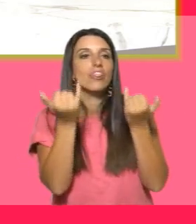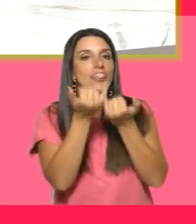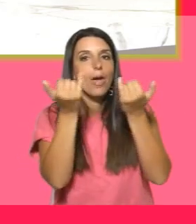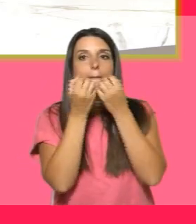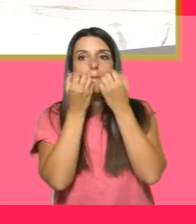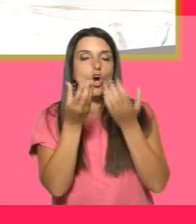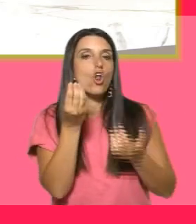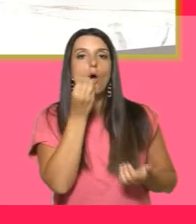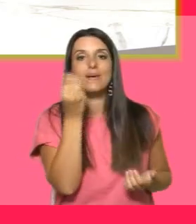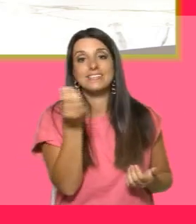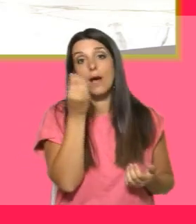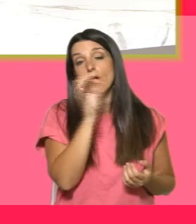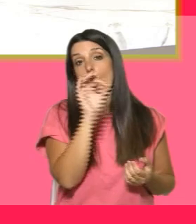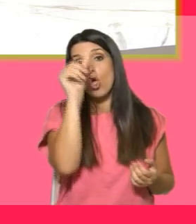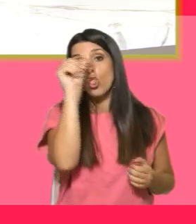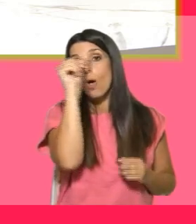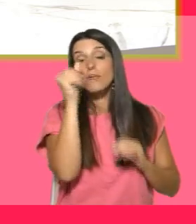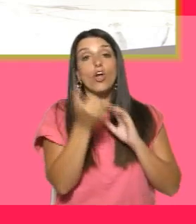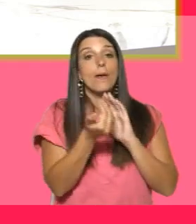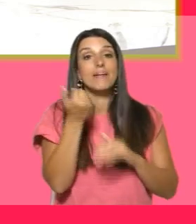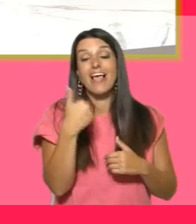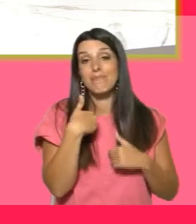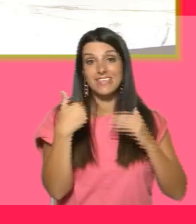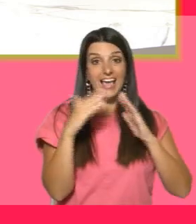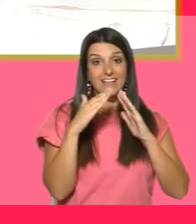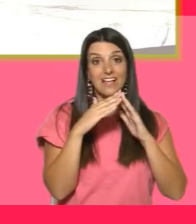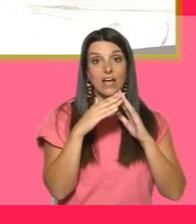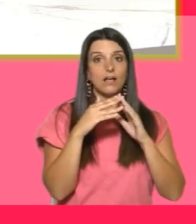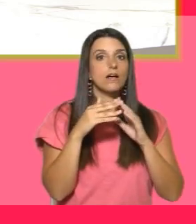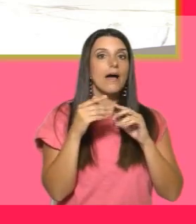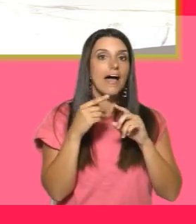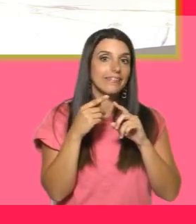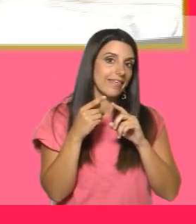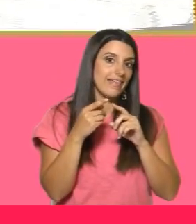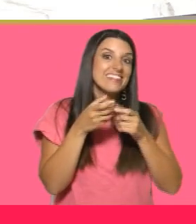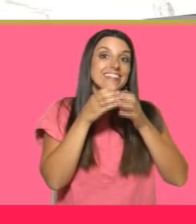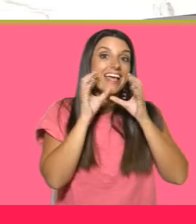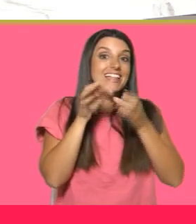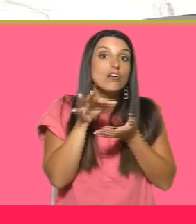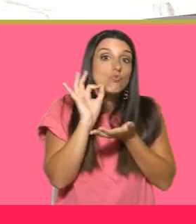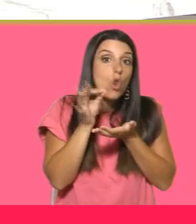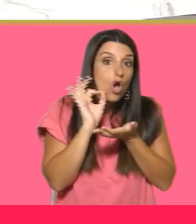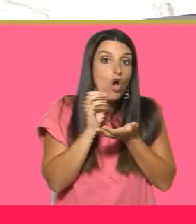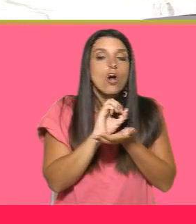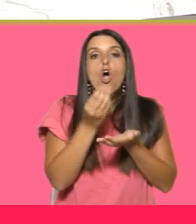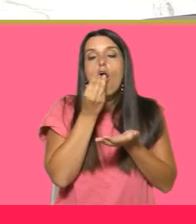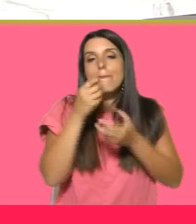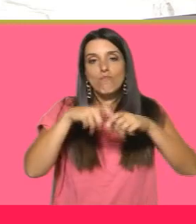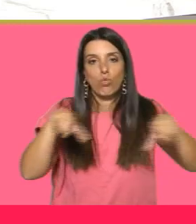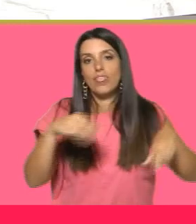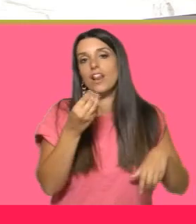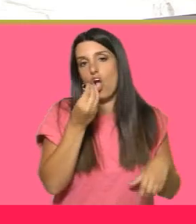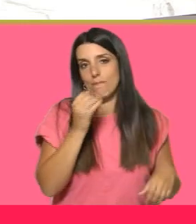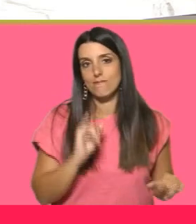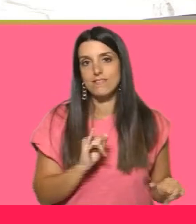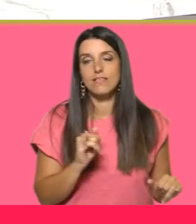vos lo comas el sábado. Perfecto. O el domingo de desayuno. En mi casa, al otro día de desayuno, se come esta. Está muy bueno, sí. Eso, ¿no? Disfrutar del desayuno de esos platos que, sí,